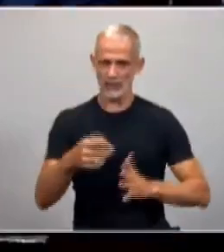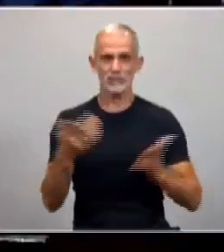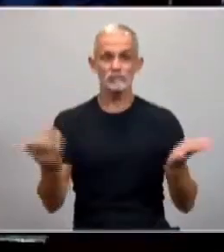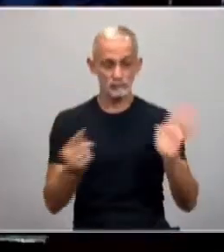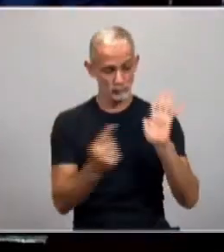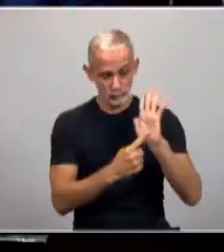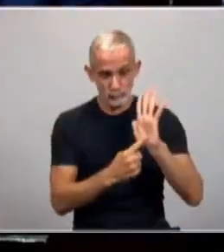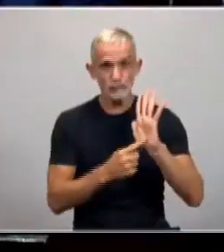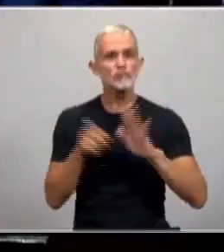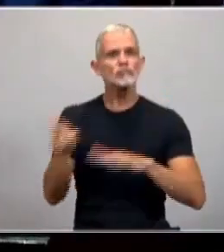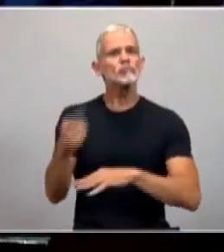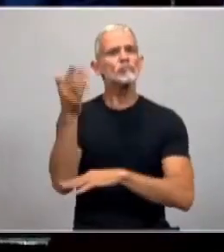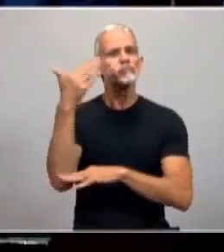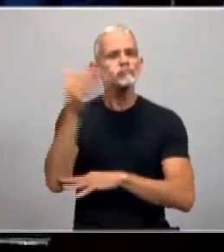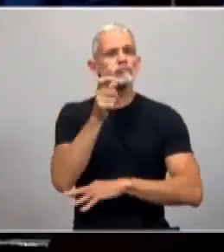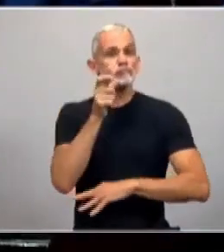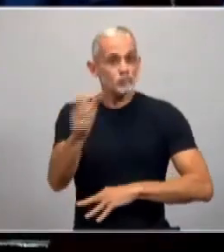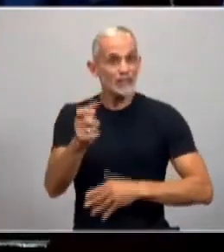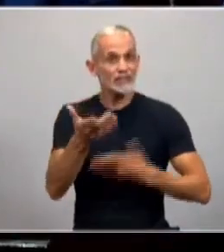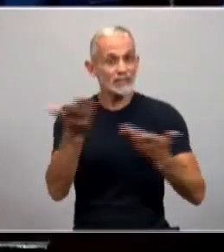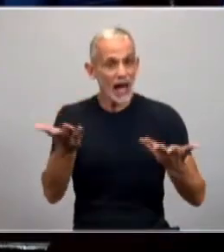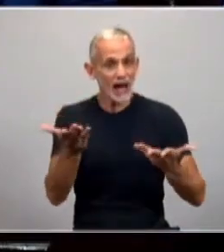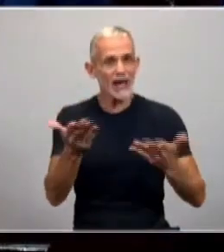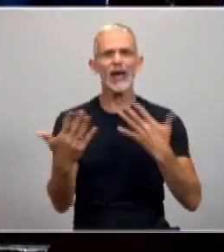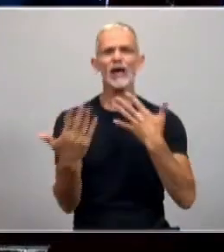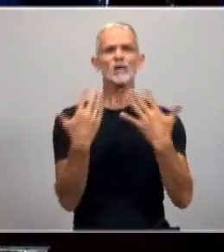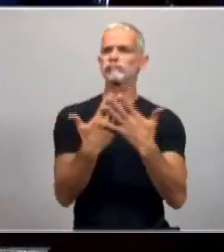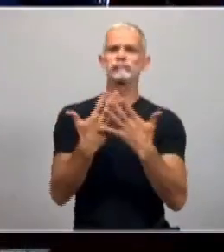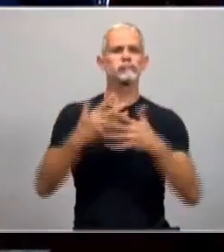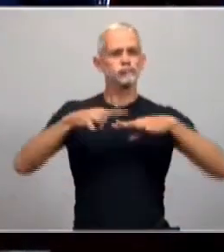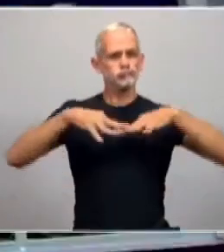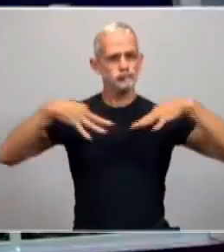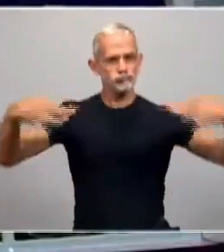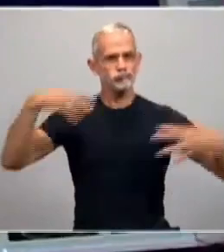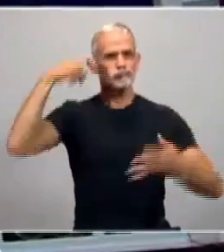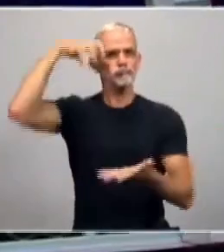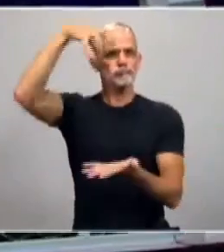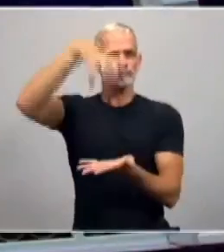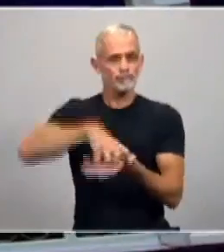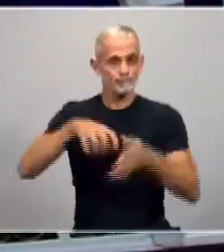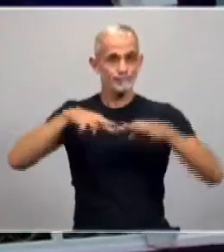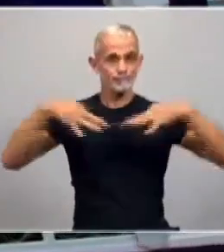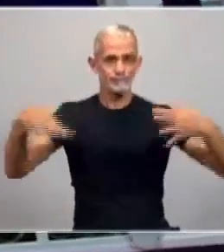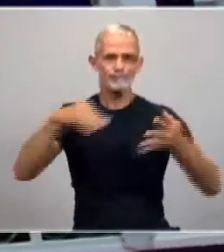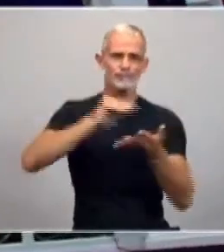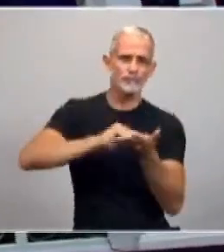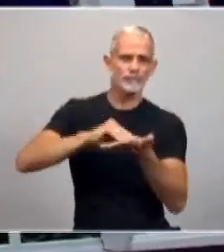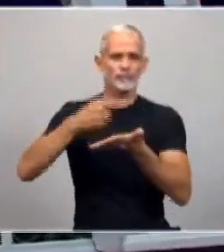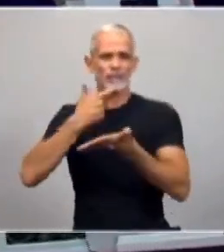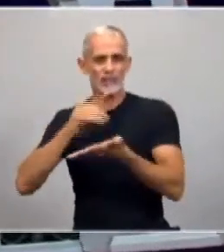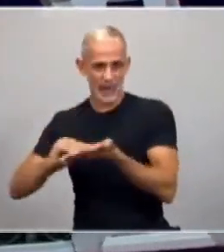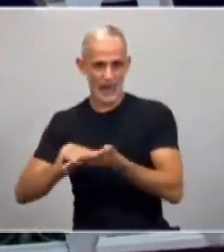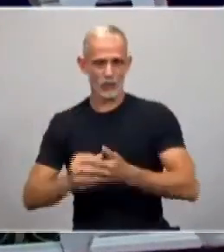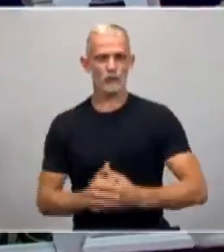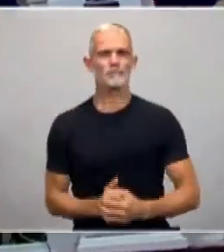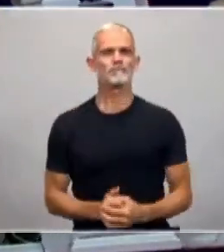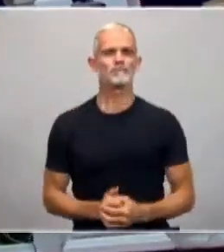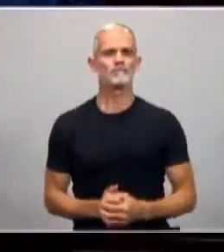y a pronunciar su mensaje ante esta honorable Asamblea Legislativa.